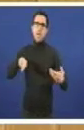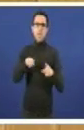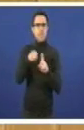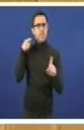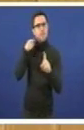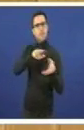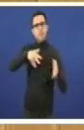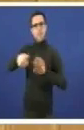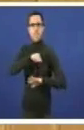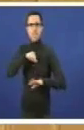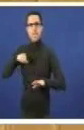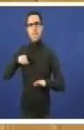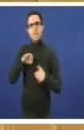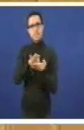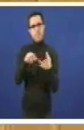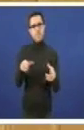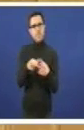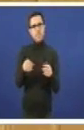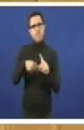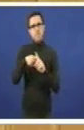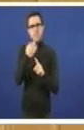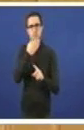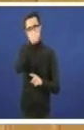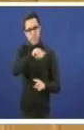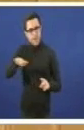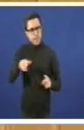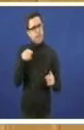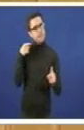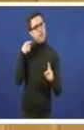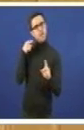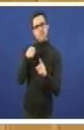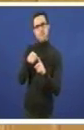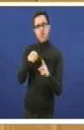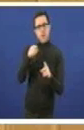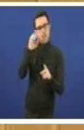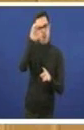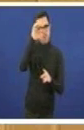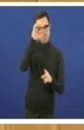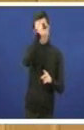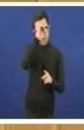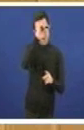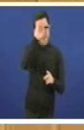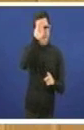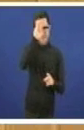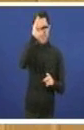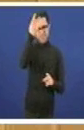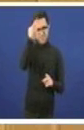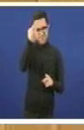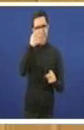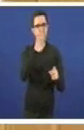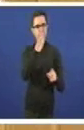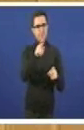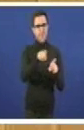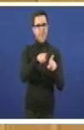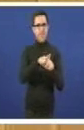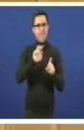os servizos sociais cunha postura que muda e cunha postura que muda recoñecendo efectivamente o que decía esta deputada